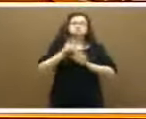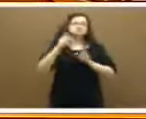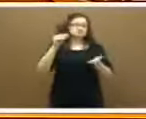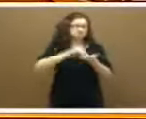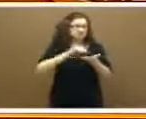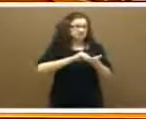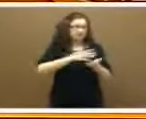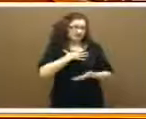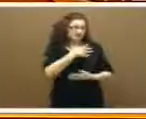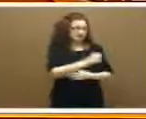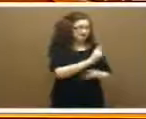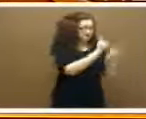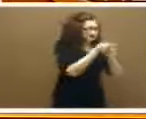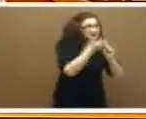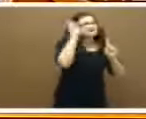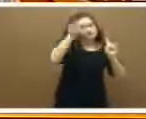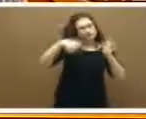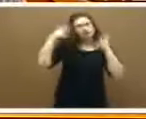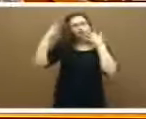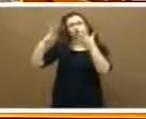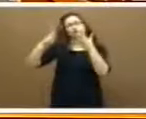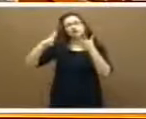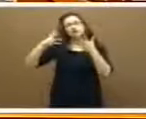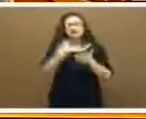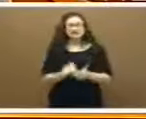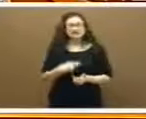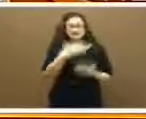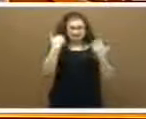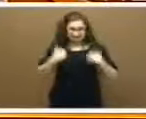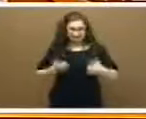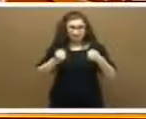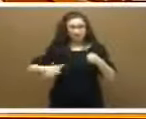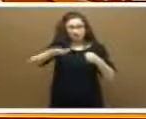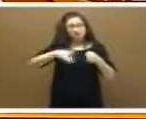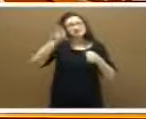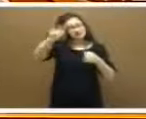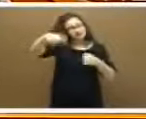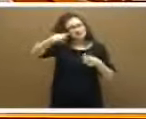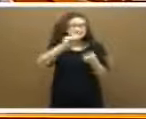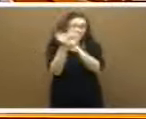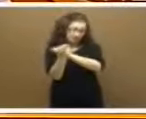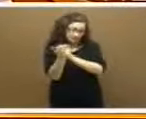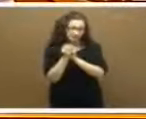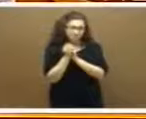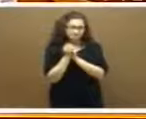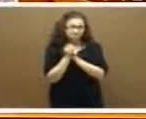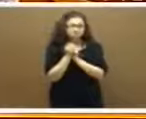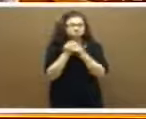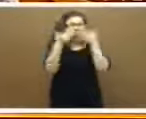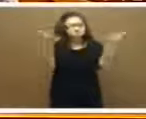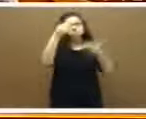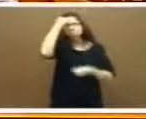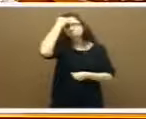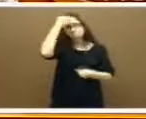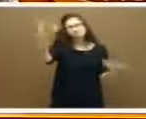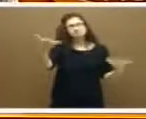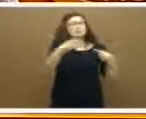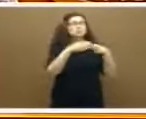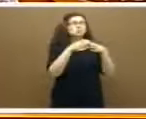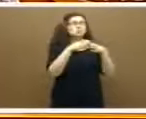de esos consejos de salud de zona. Si de algo puede presumir el Gobierno del Partido Popular, y yo creo que en Extremadura puede presumir de muchas